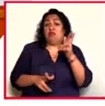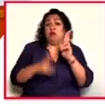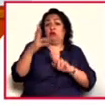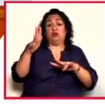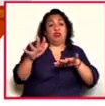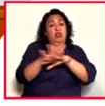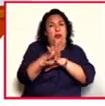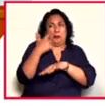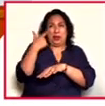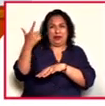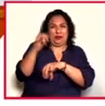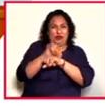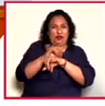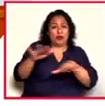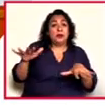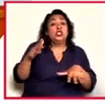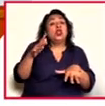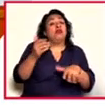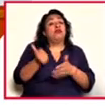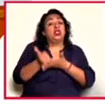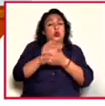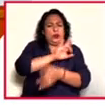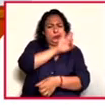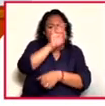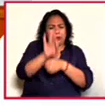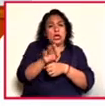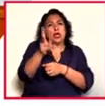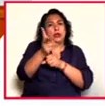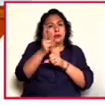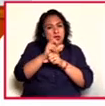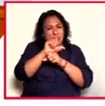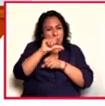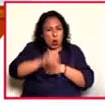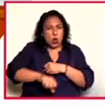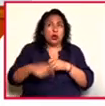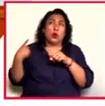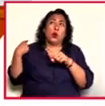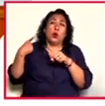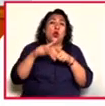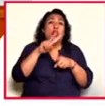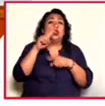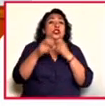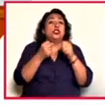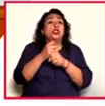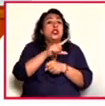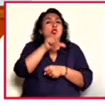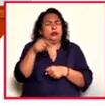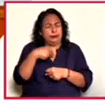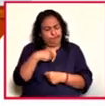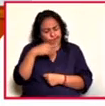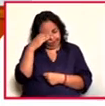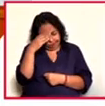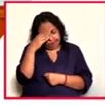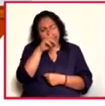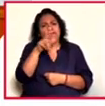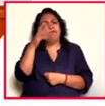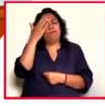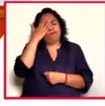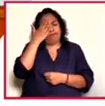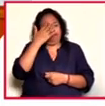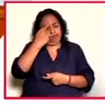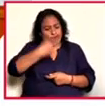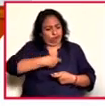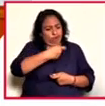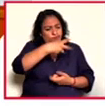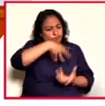pieza, que ayuda a reivindicar y que nos invita hoy a la distancia, 200 años después, a reflexionar y a reconocernos en los